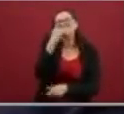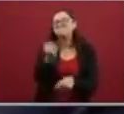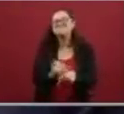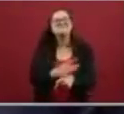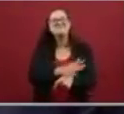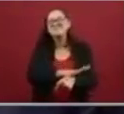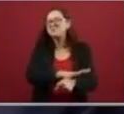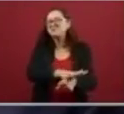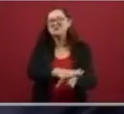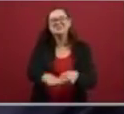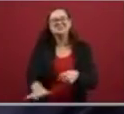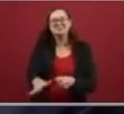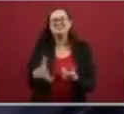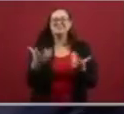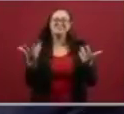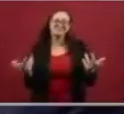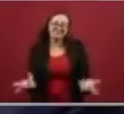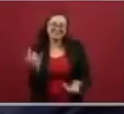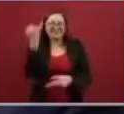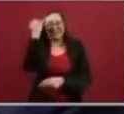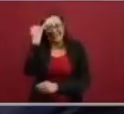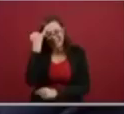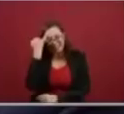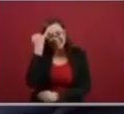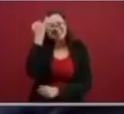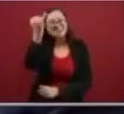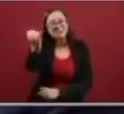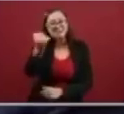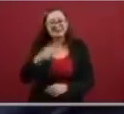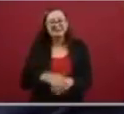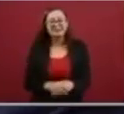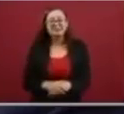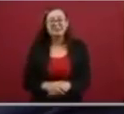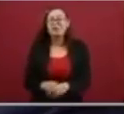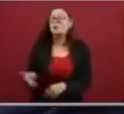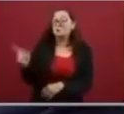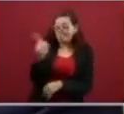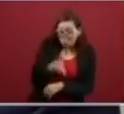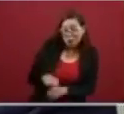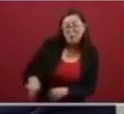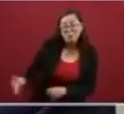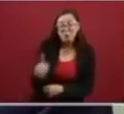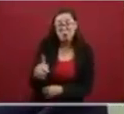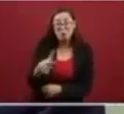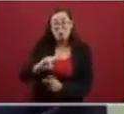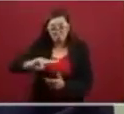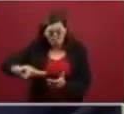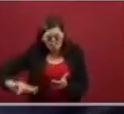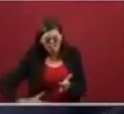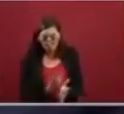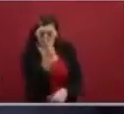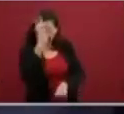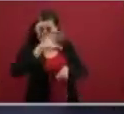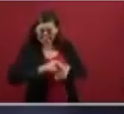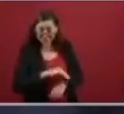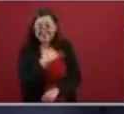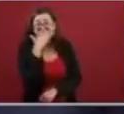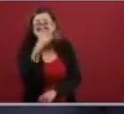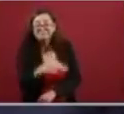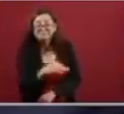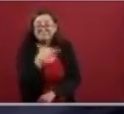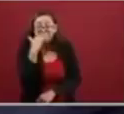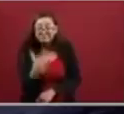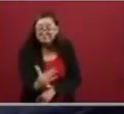Imaginen si el pueblo les permitiría que la corrupción volviera a ser